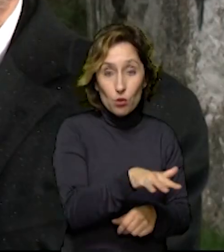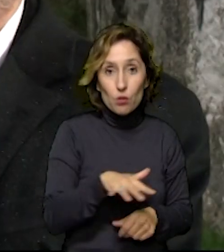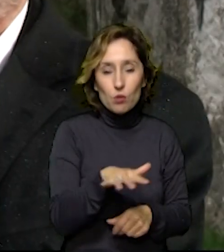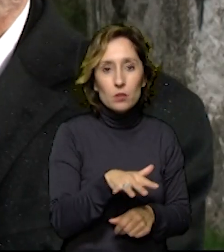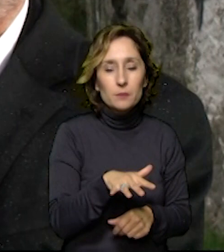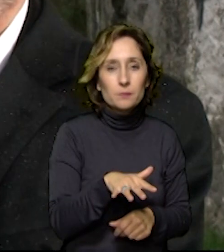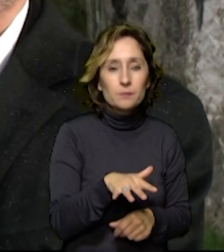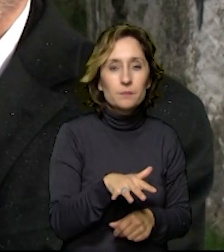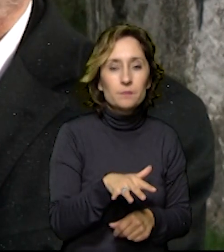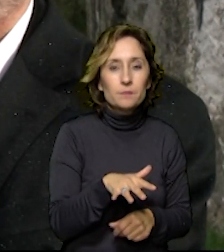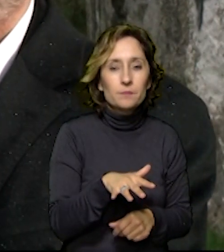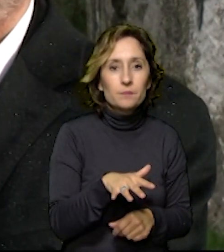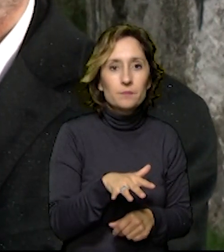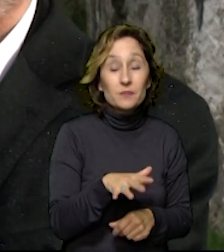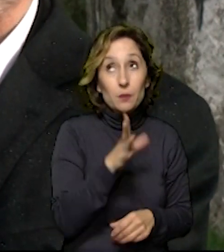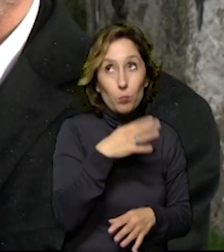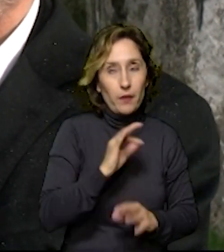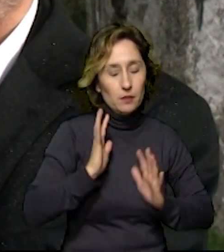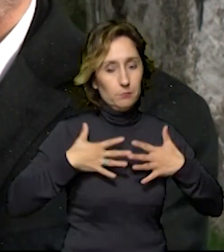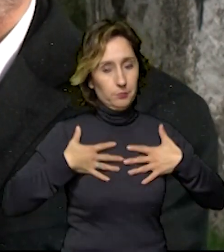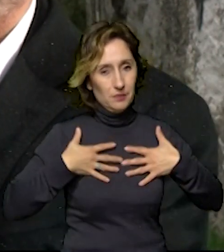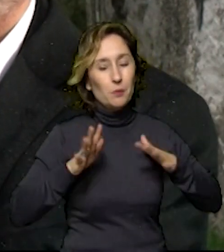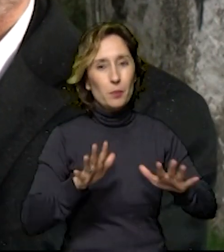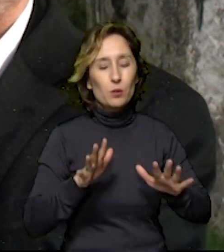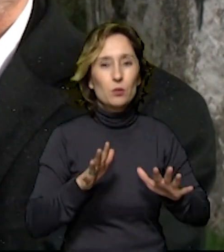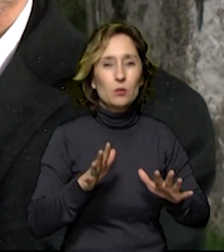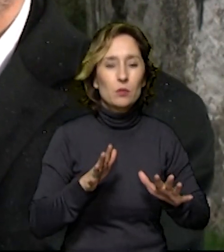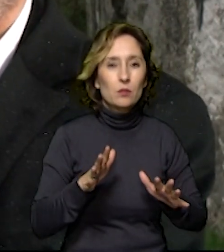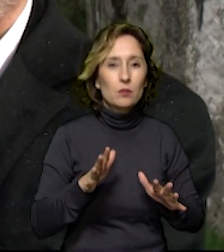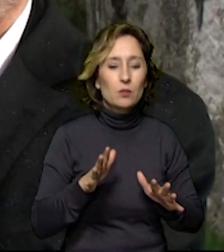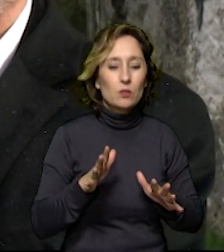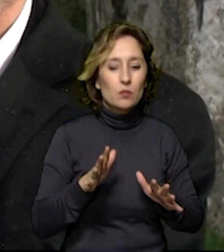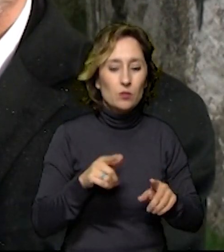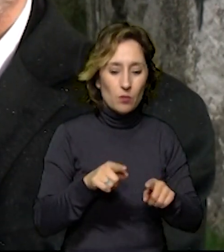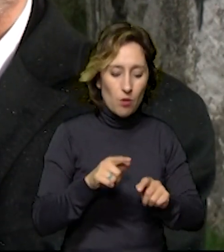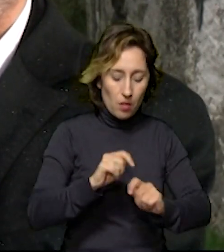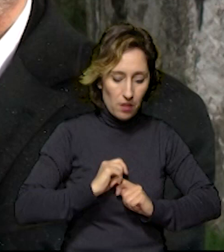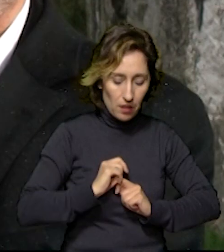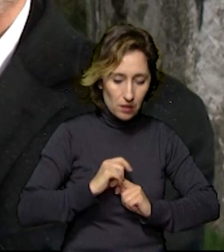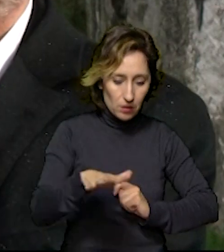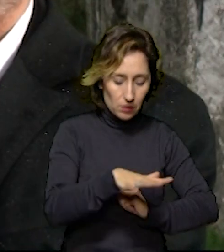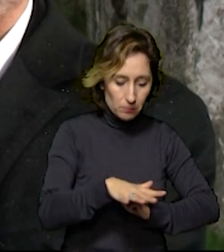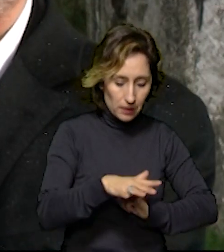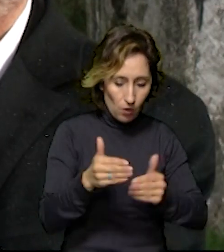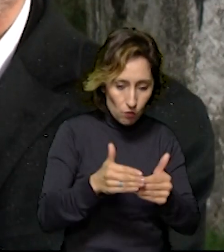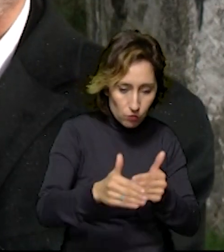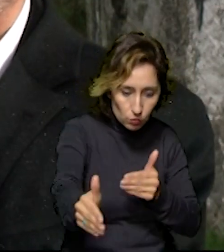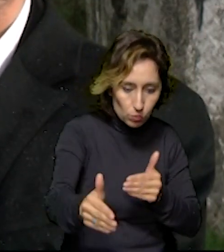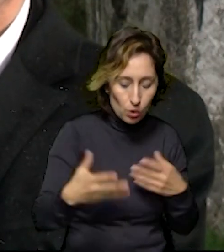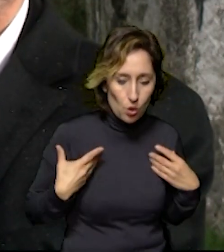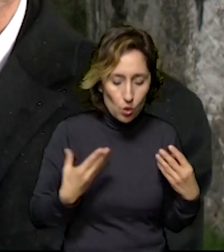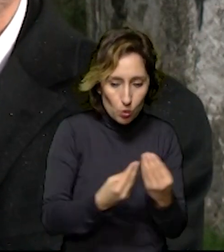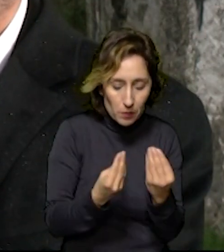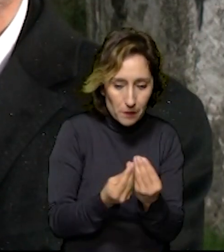quizás sorprenda un poco lo que diga, pero un lugar de futuro, de transmisión de libertades, de